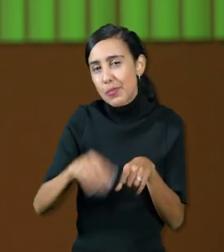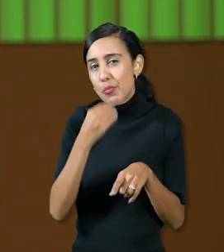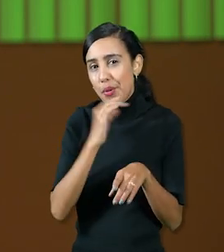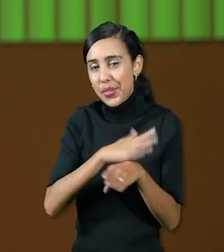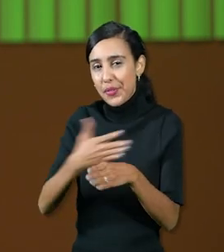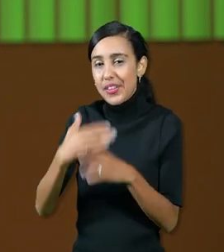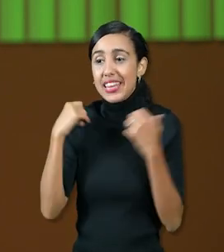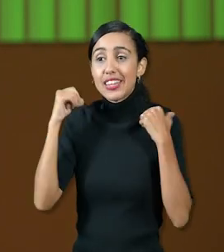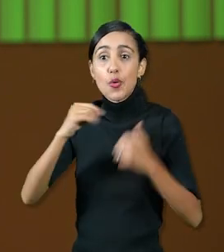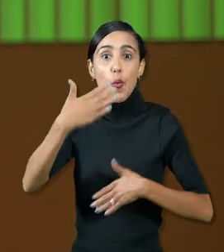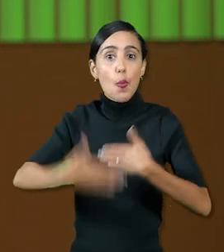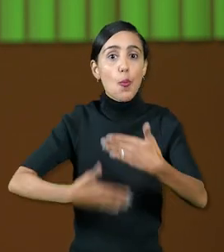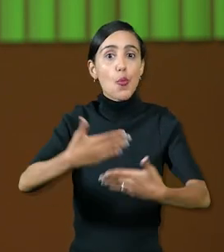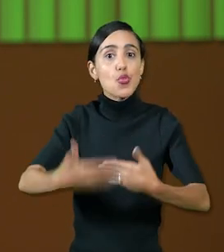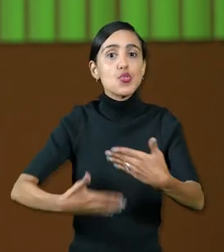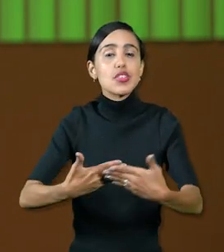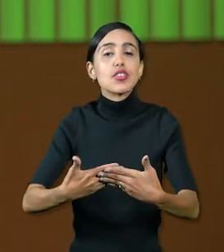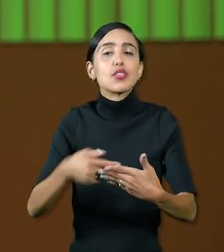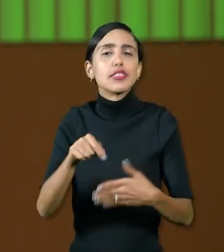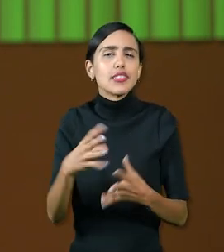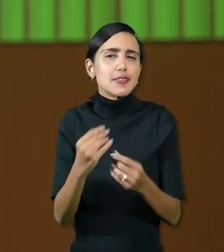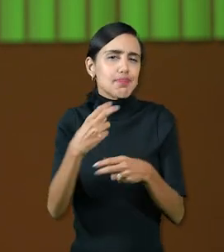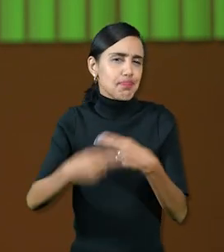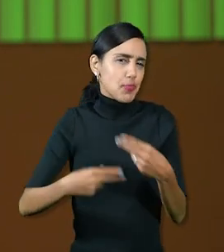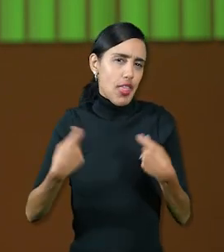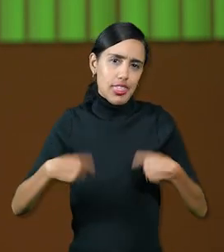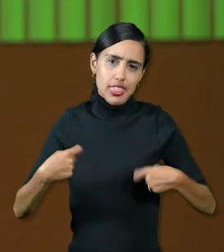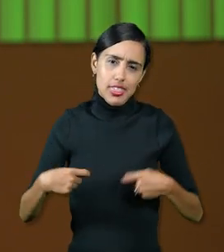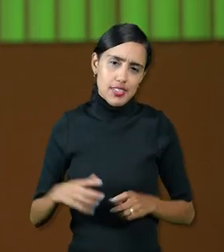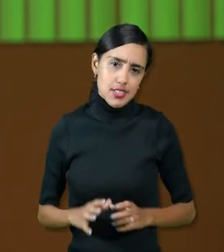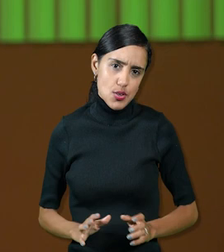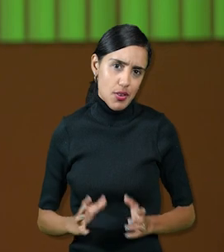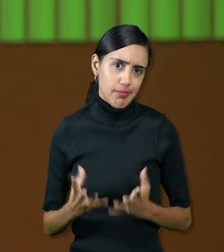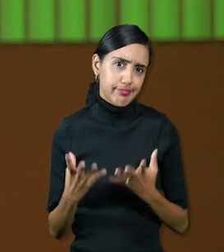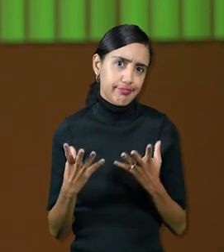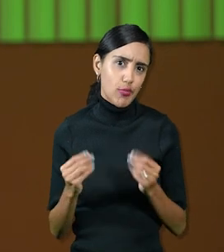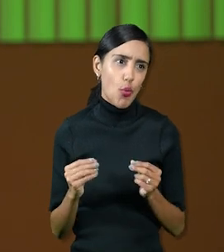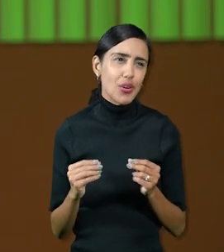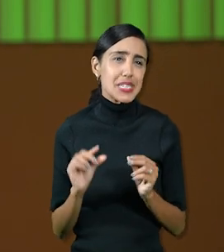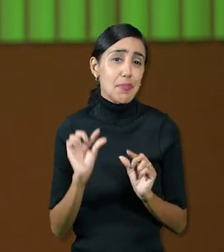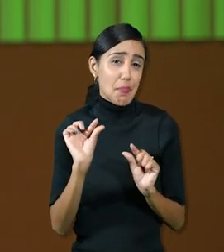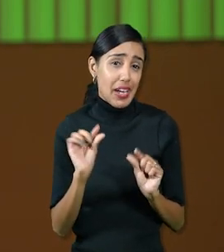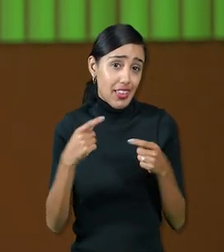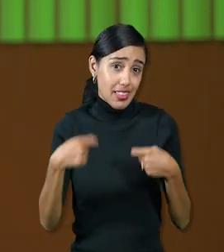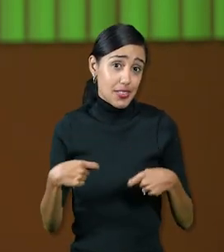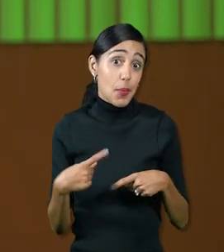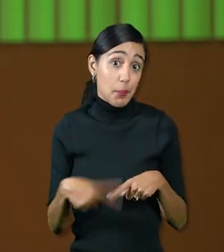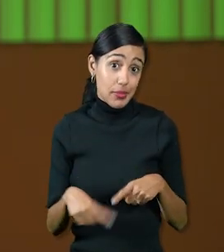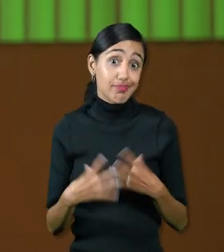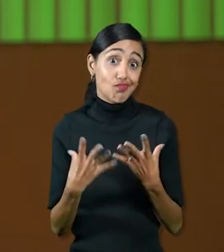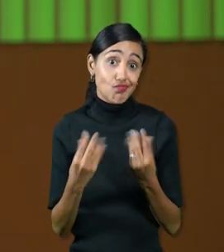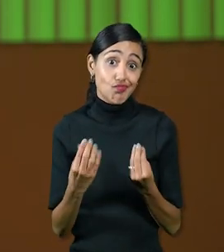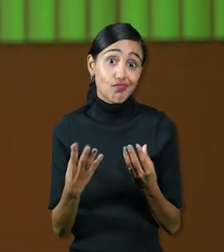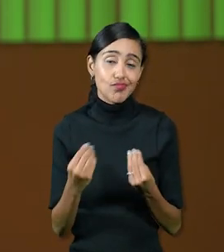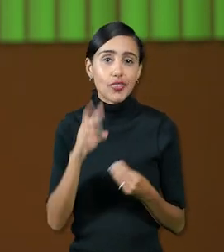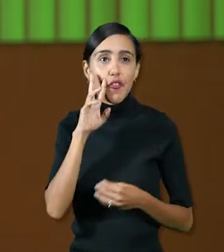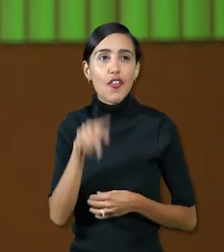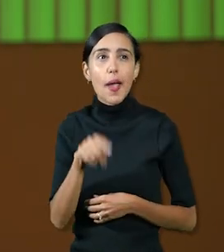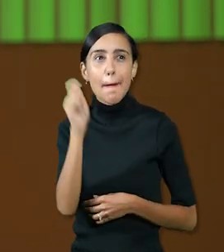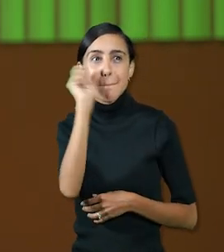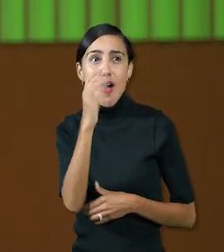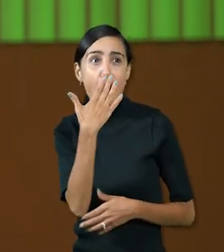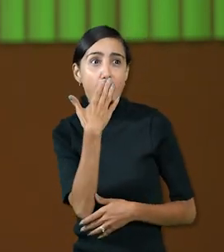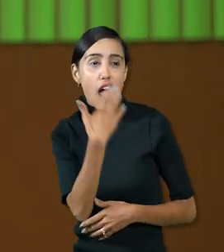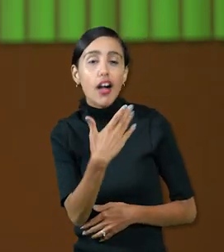encarga, es un proceso donde uno hace muchas decisiones, muchas pequeñas decisiones. Cuando uno ve una gran película es